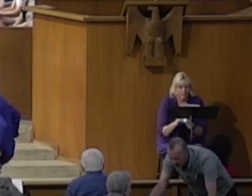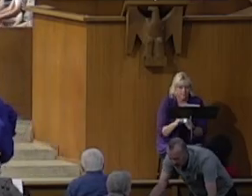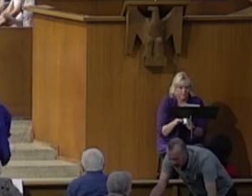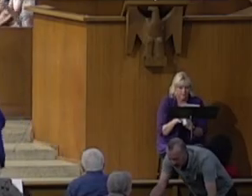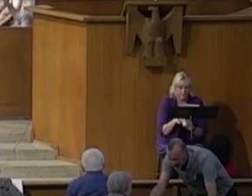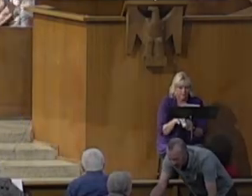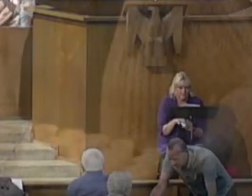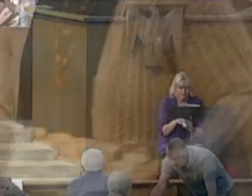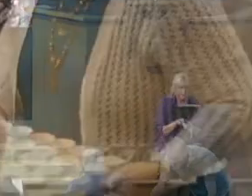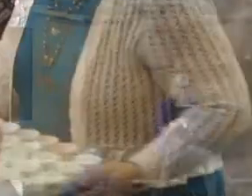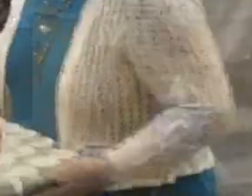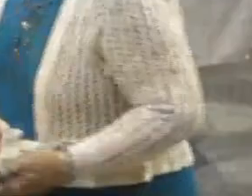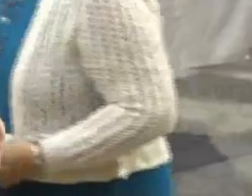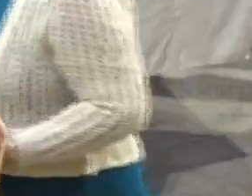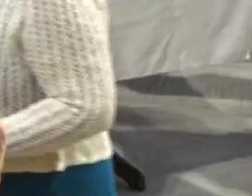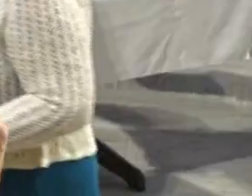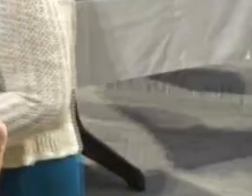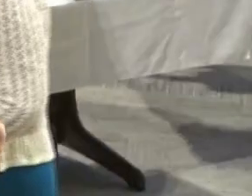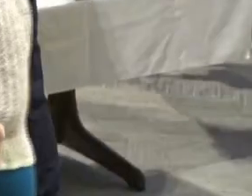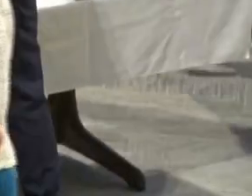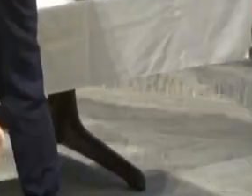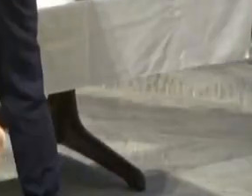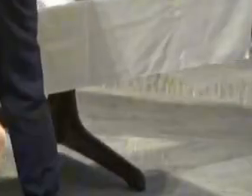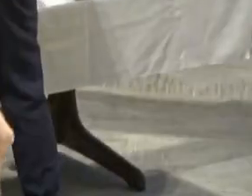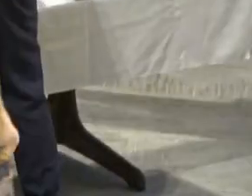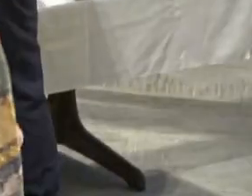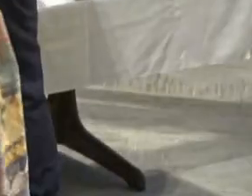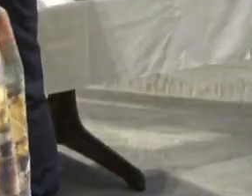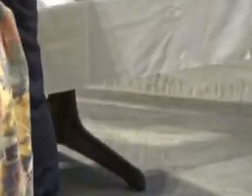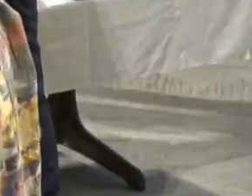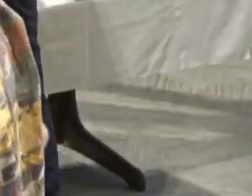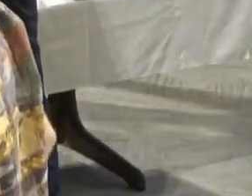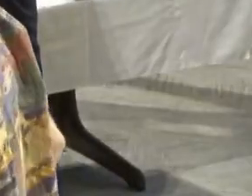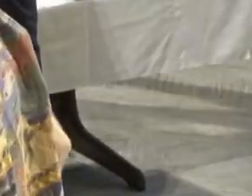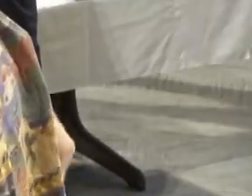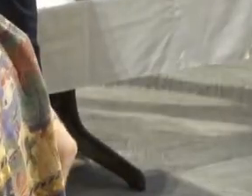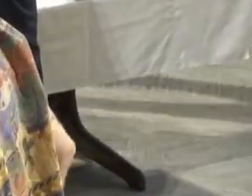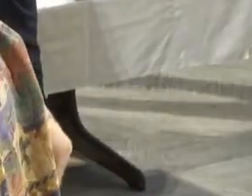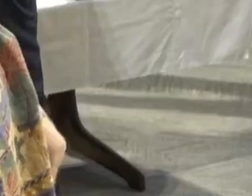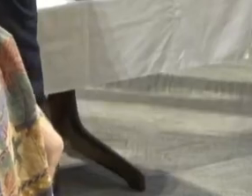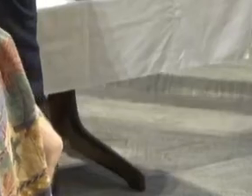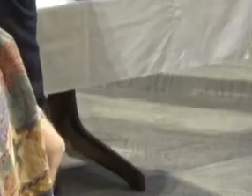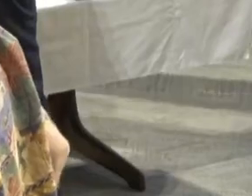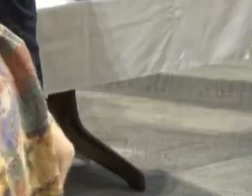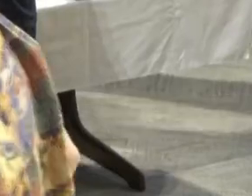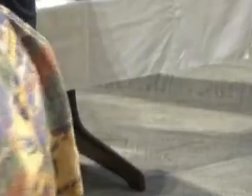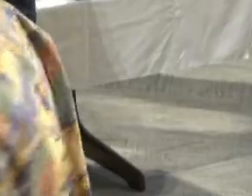ilusión. Y vuela a cielo abierto.